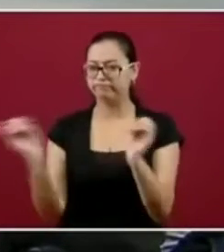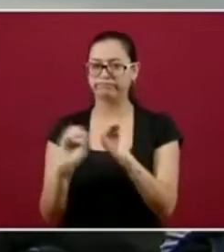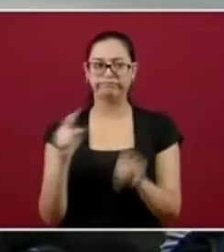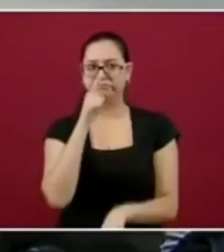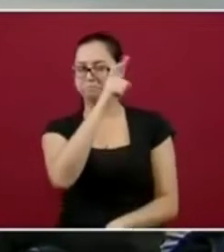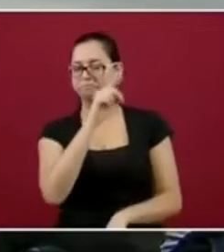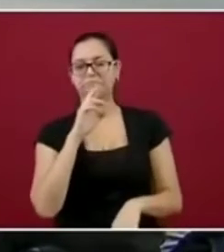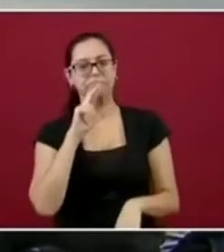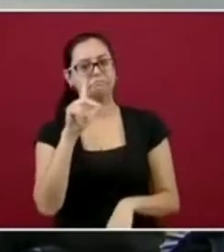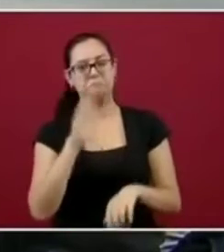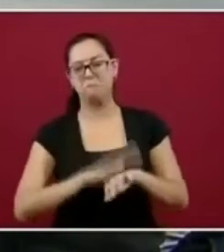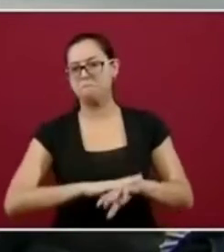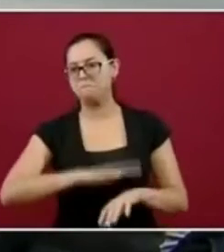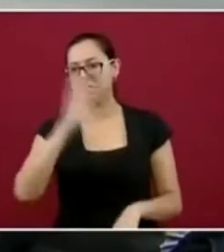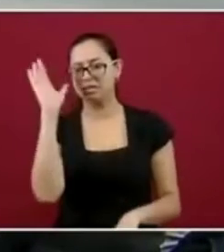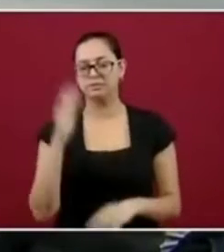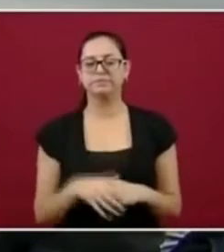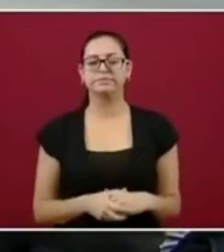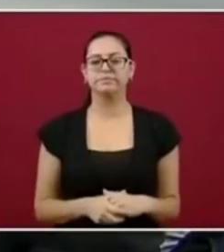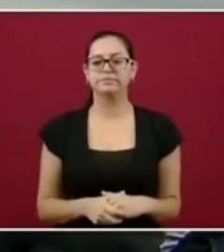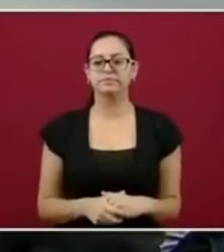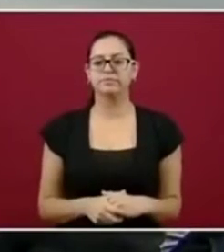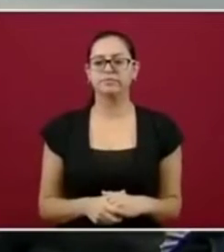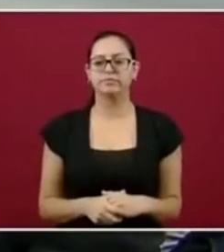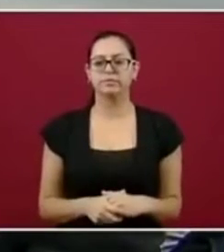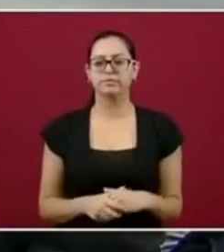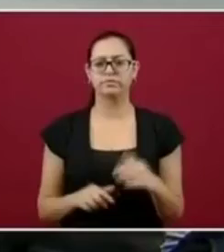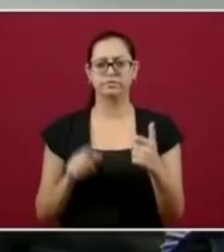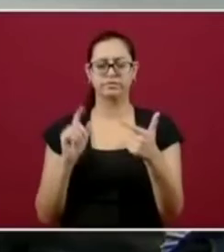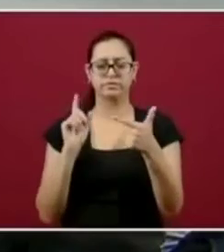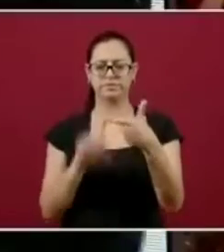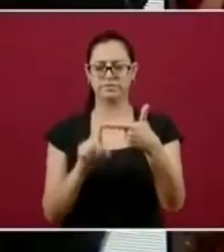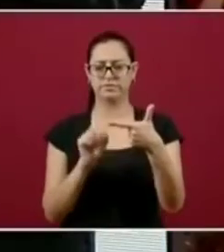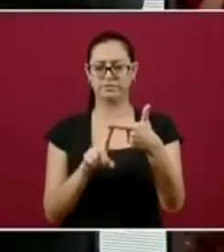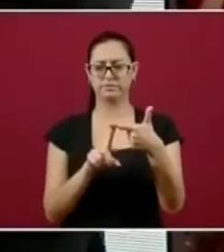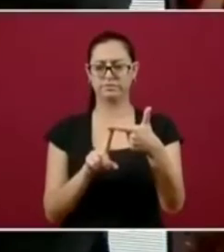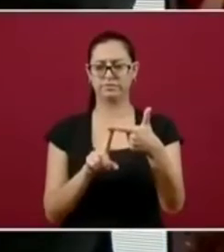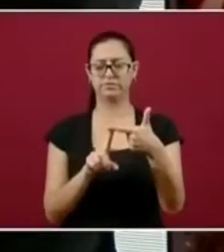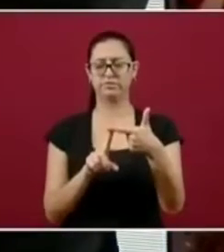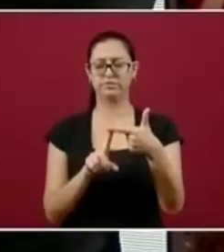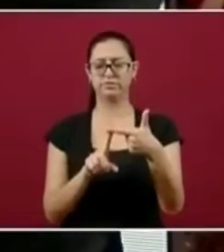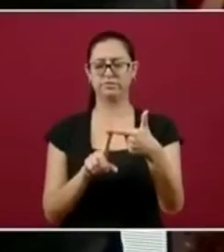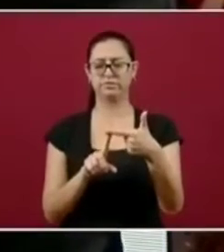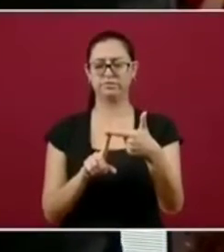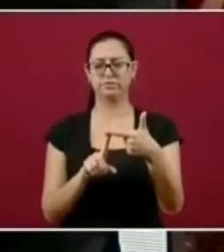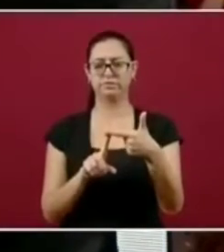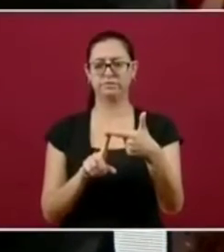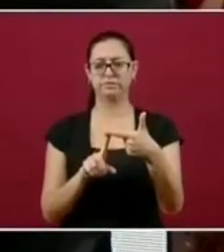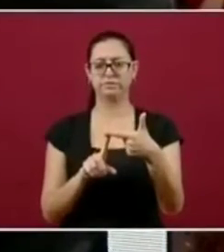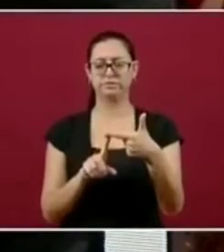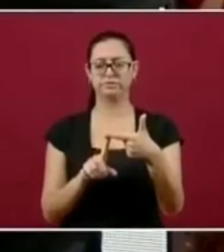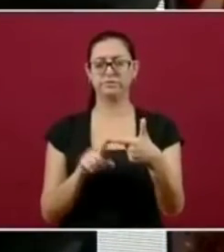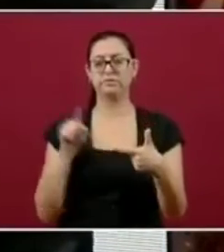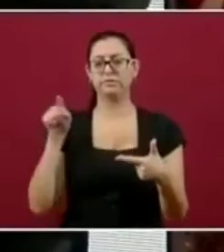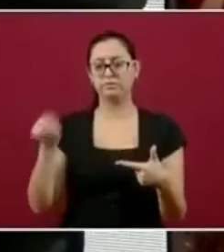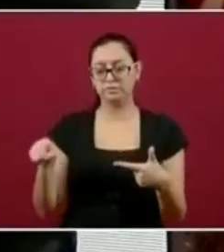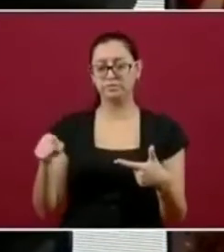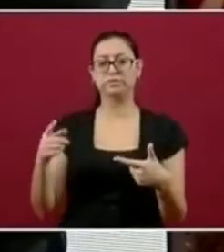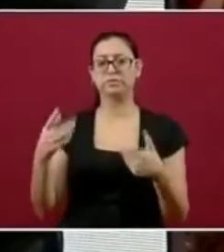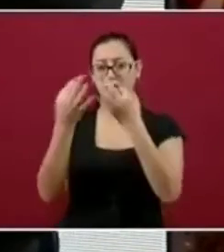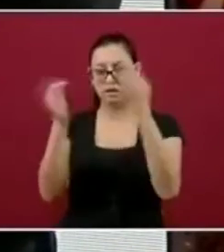Séptimo, los cónsules van a encabezar ahora un despliegue de consulados